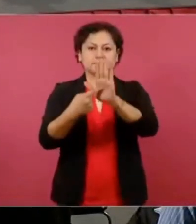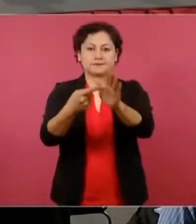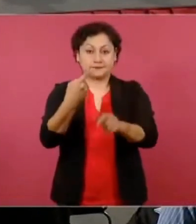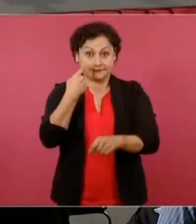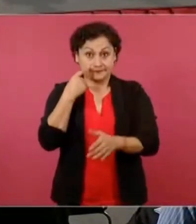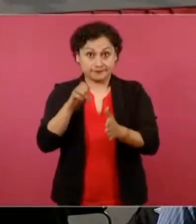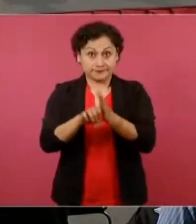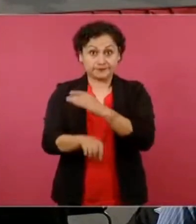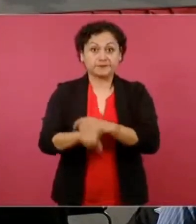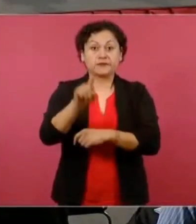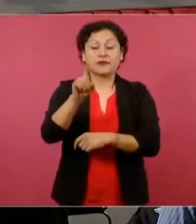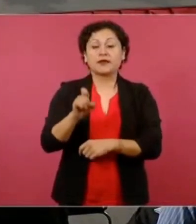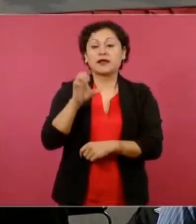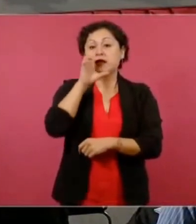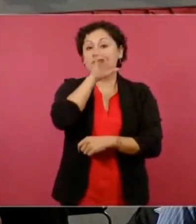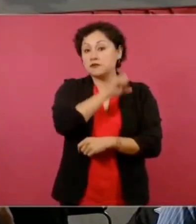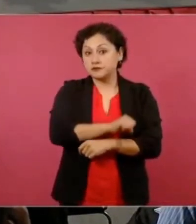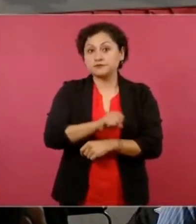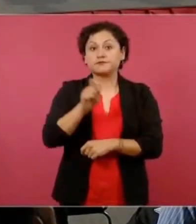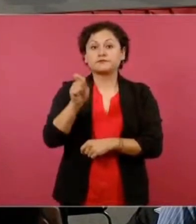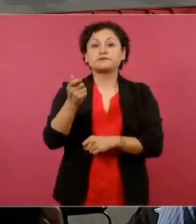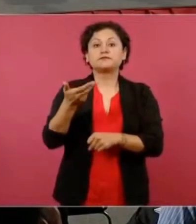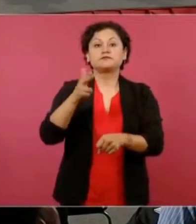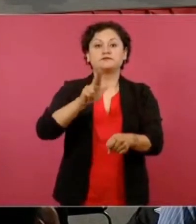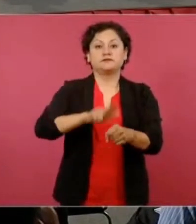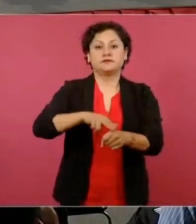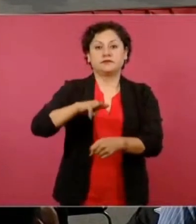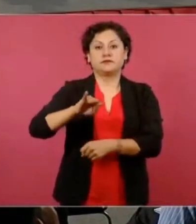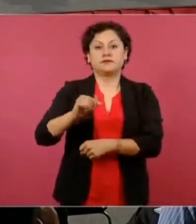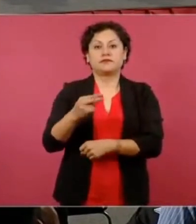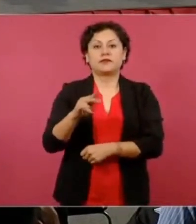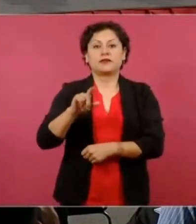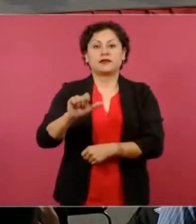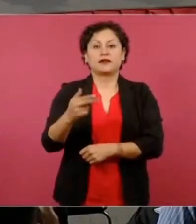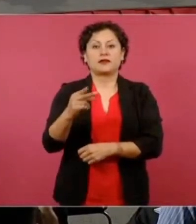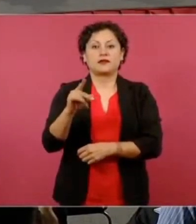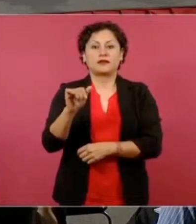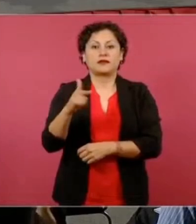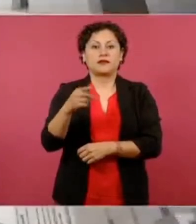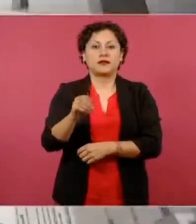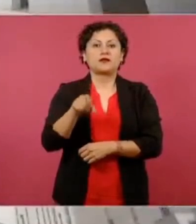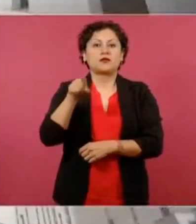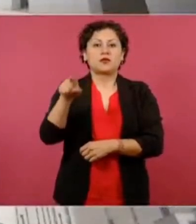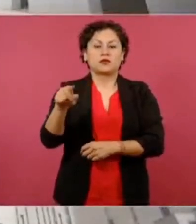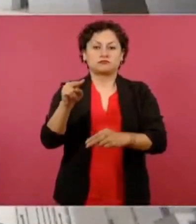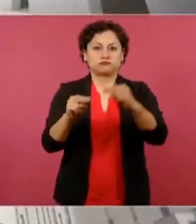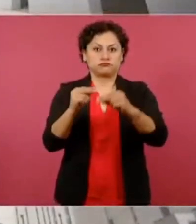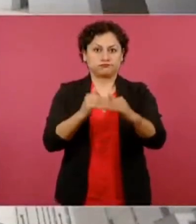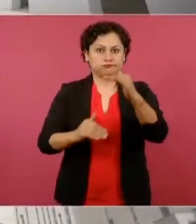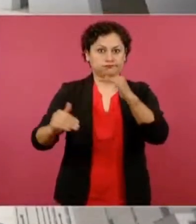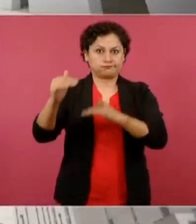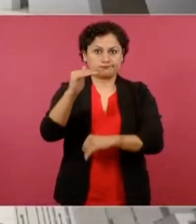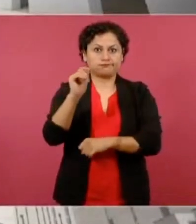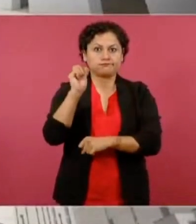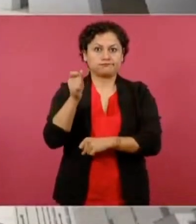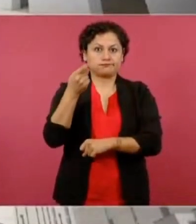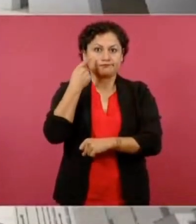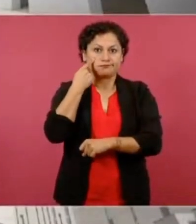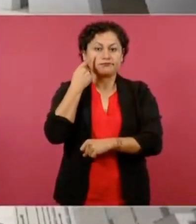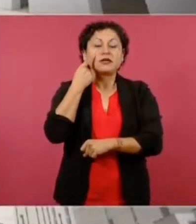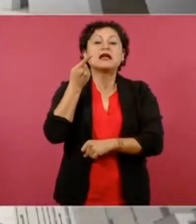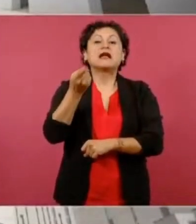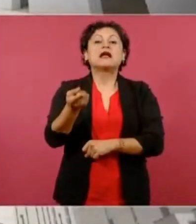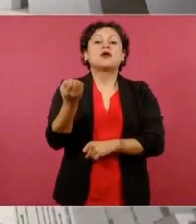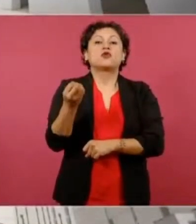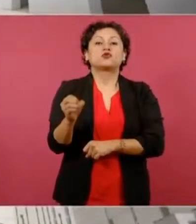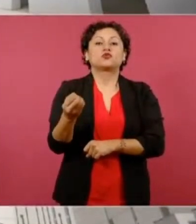la construcción del Hospital de Especialidades Miguel Hidalgo, un hospital regional de alta especialidad, inició en octubre del